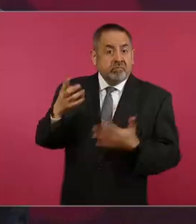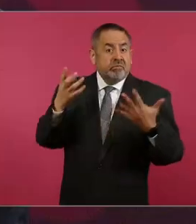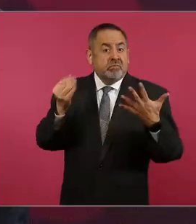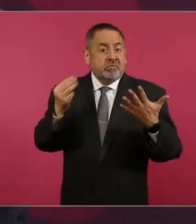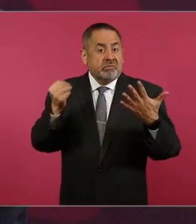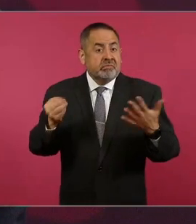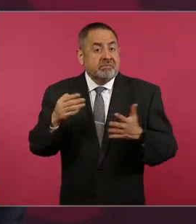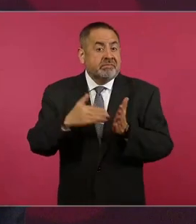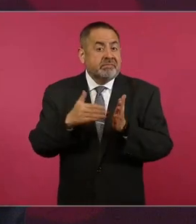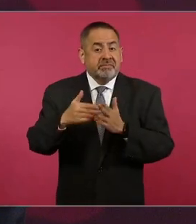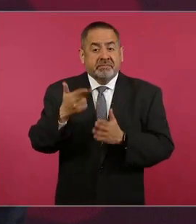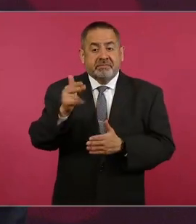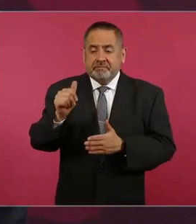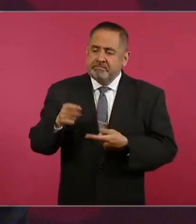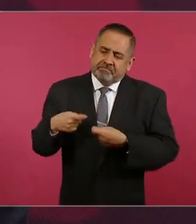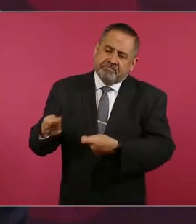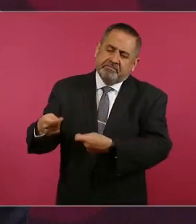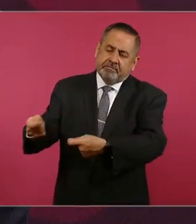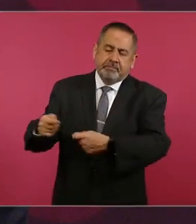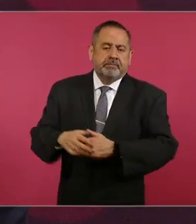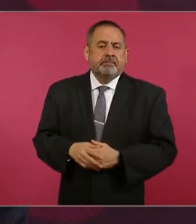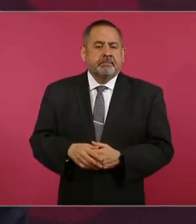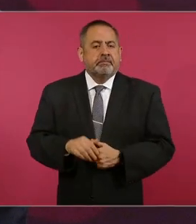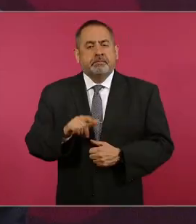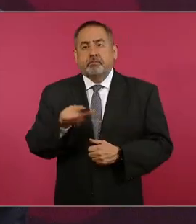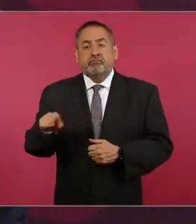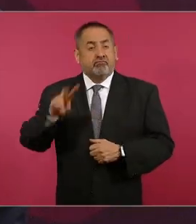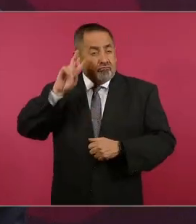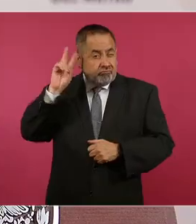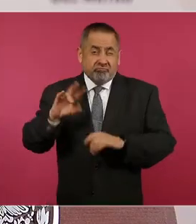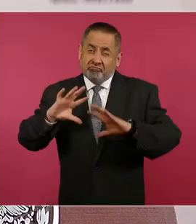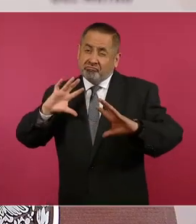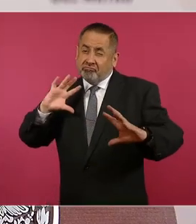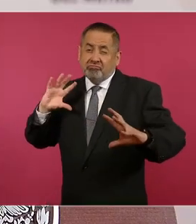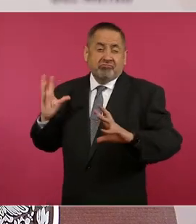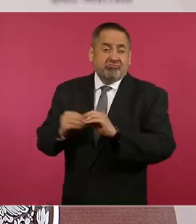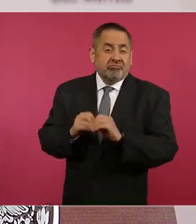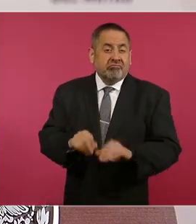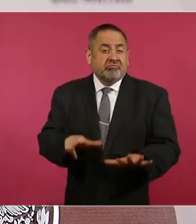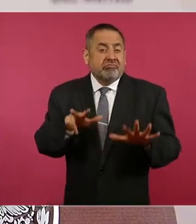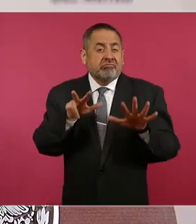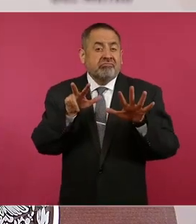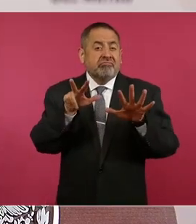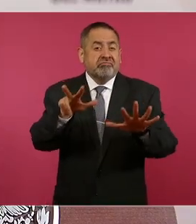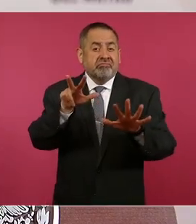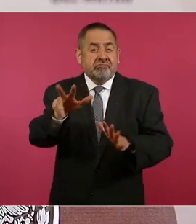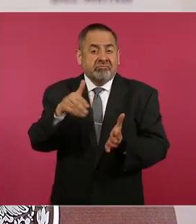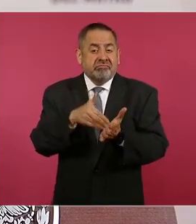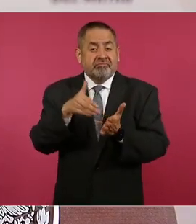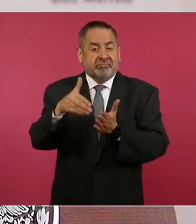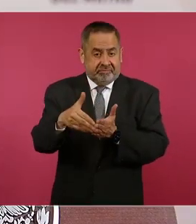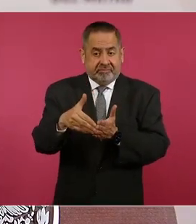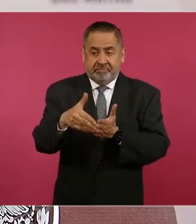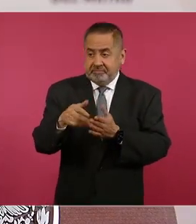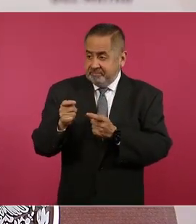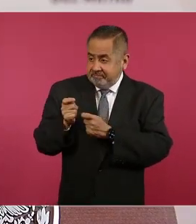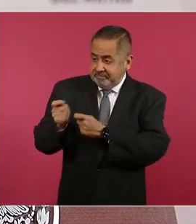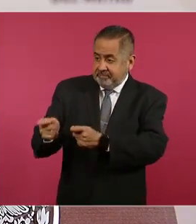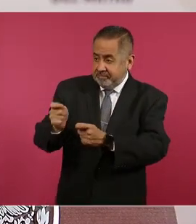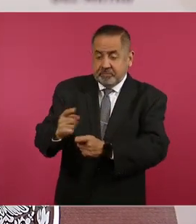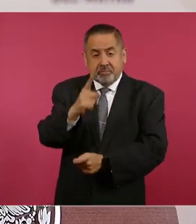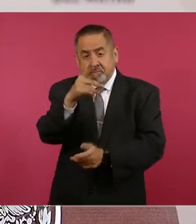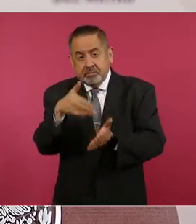hectáreas. Al final el general entregó 18 millones de hectáreas a un millón de familias